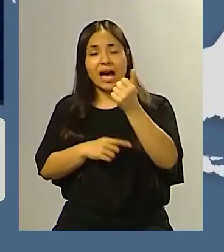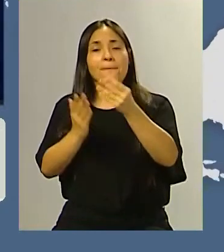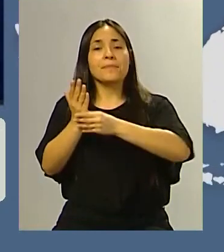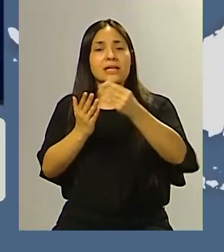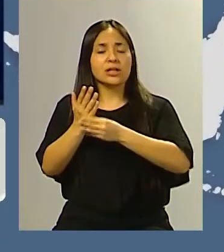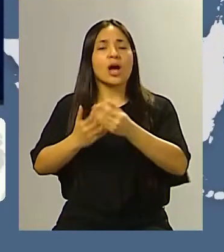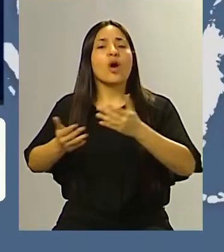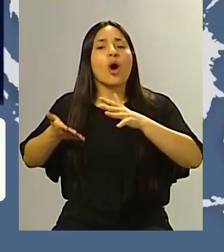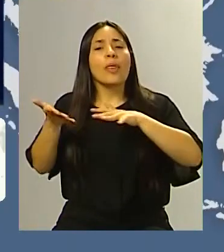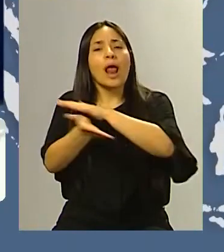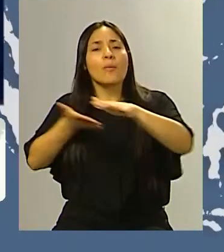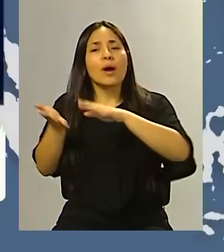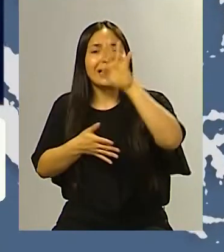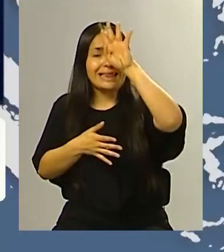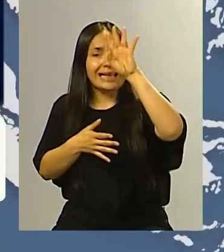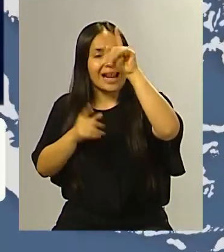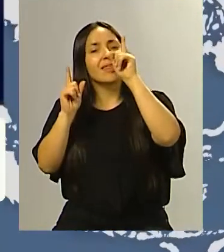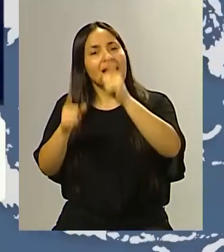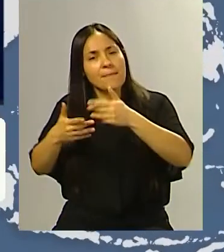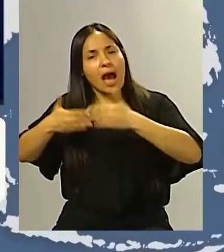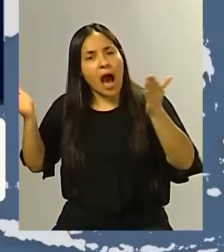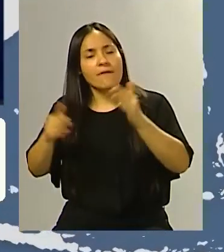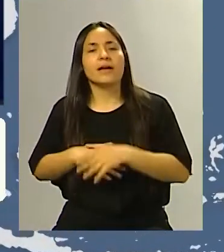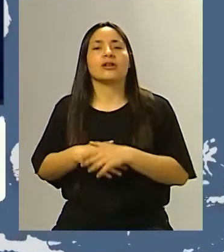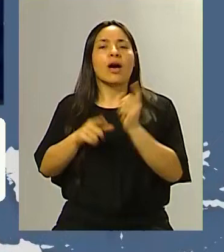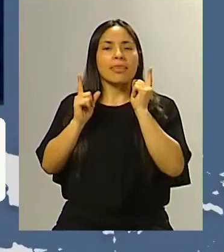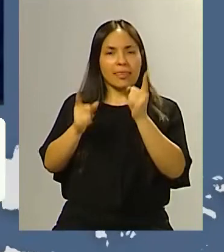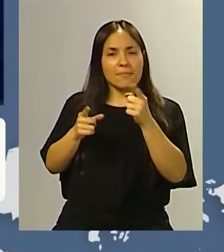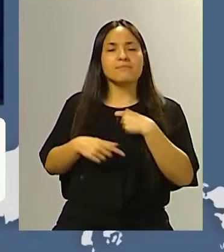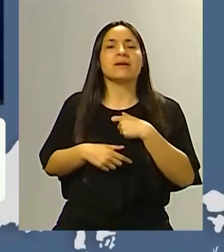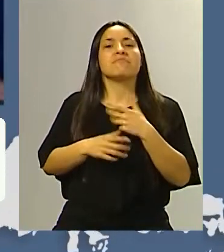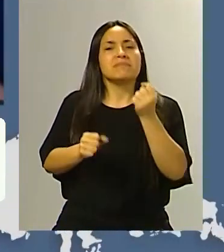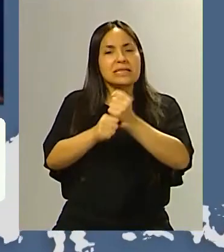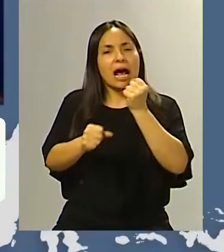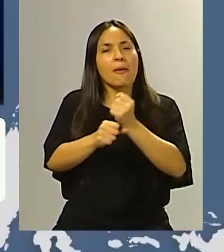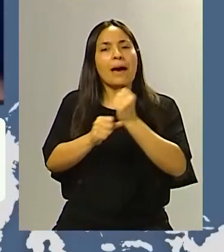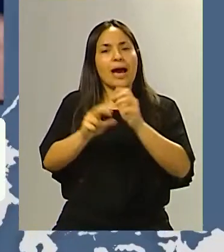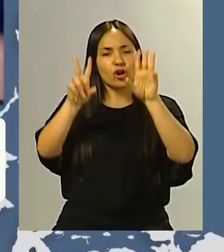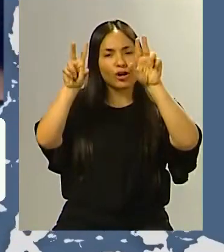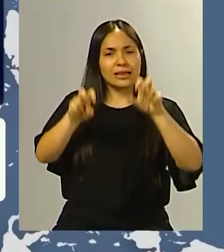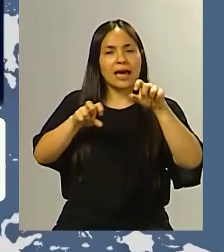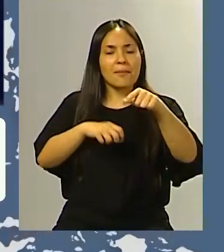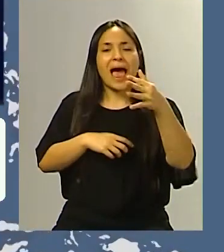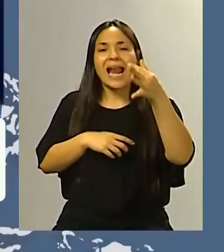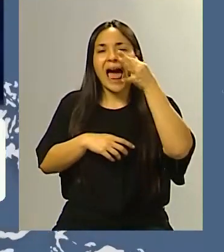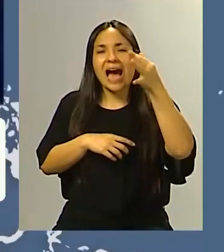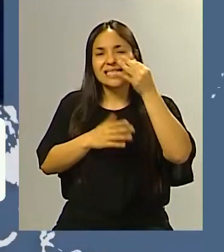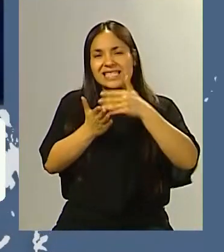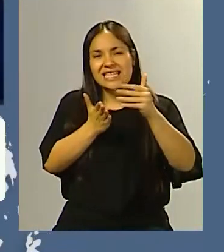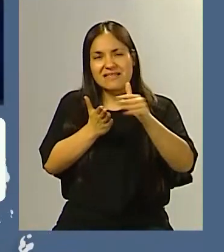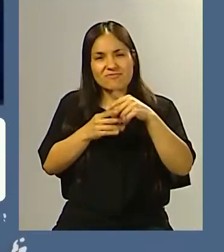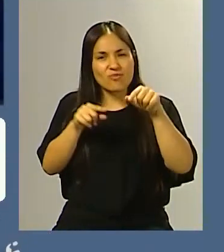creo que también va a adoptar políticas de enfrentamiento al racismo institucional, porque esa es una agenda que se fortaleció mucho durante la